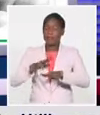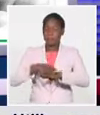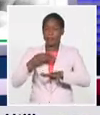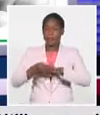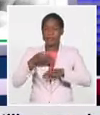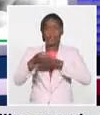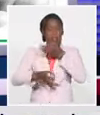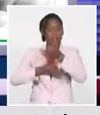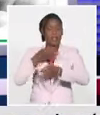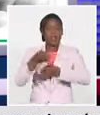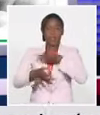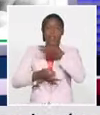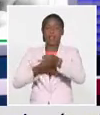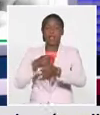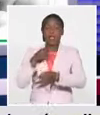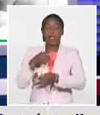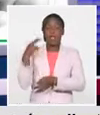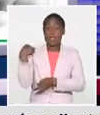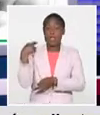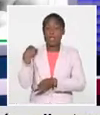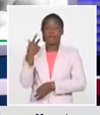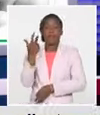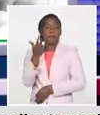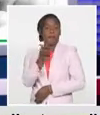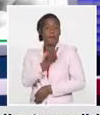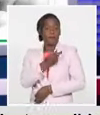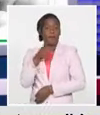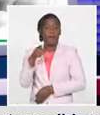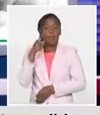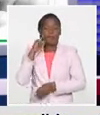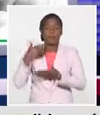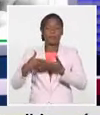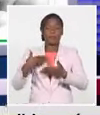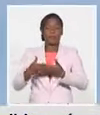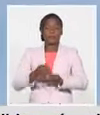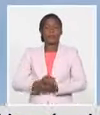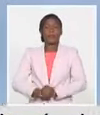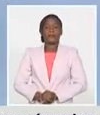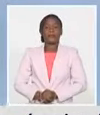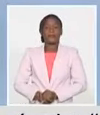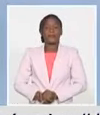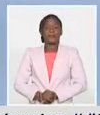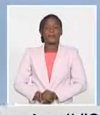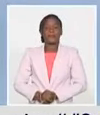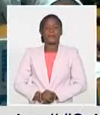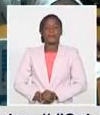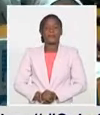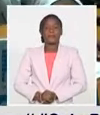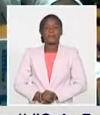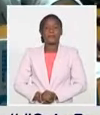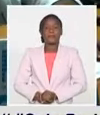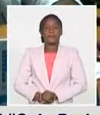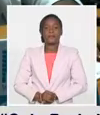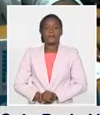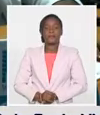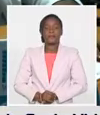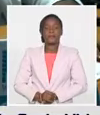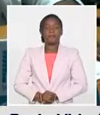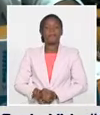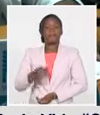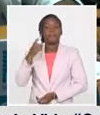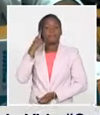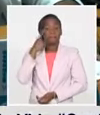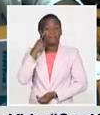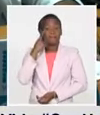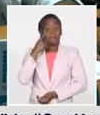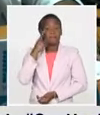Limonta, gerente del proyecto de candidatos vacunales CIGB. Adelante, Santiago. Más que un número, es un